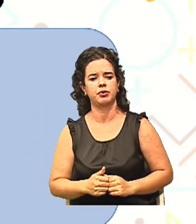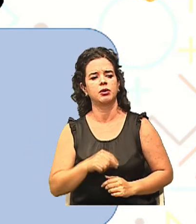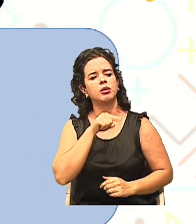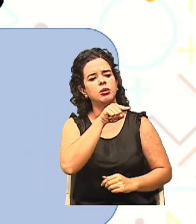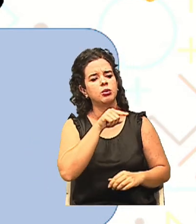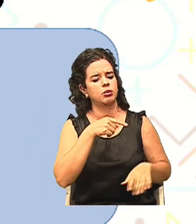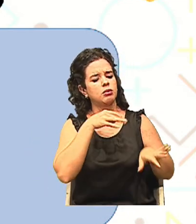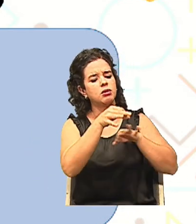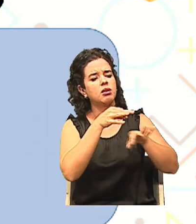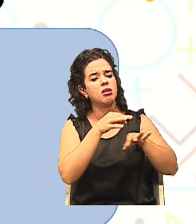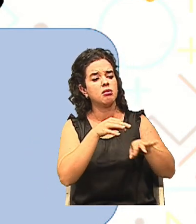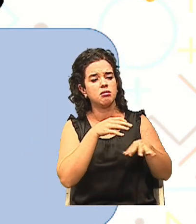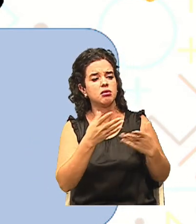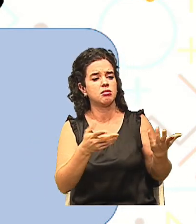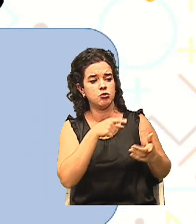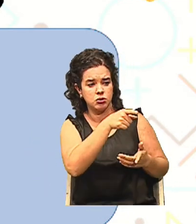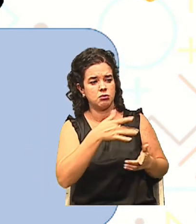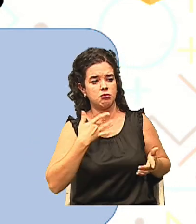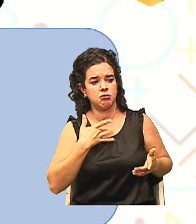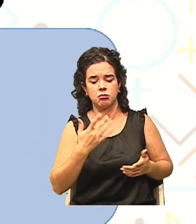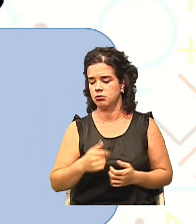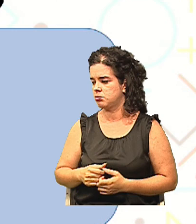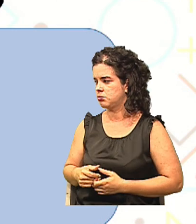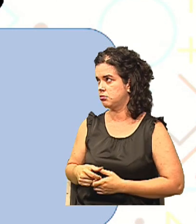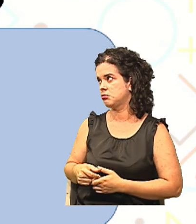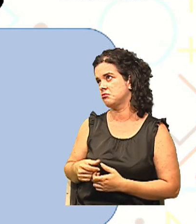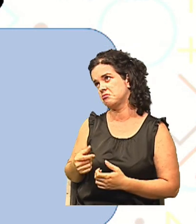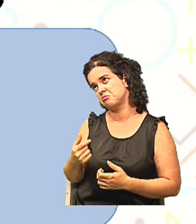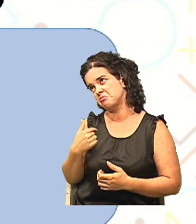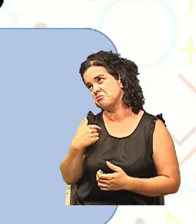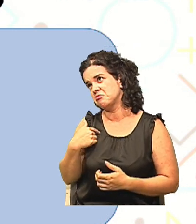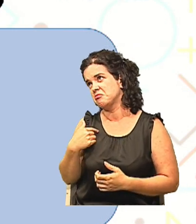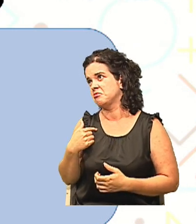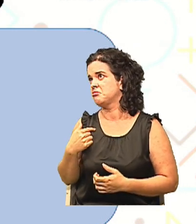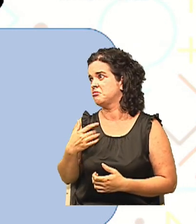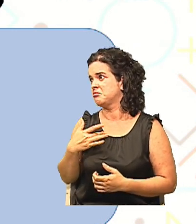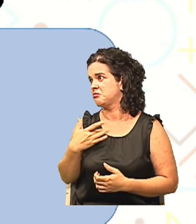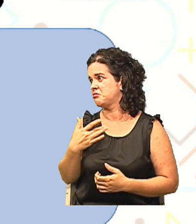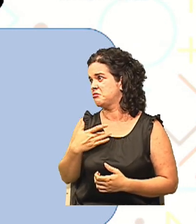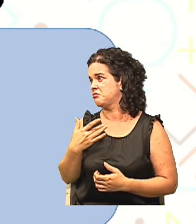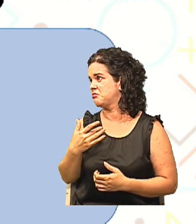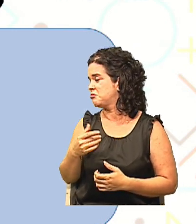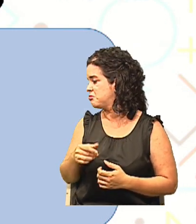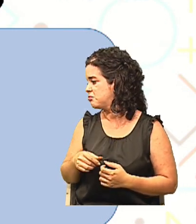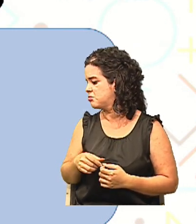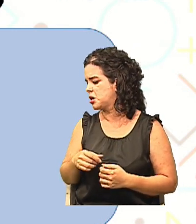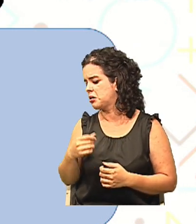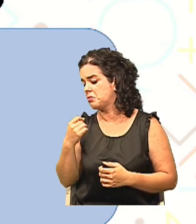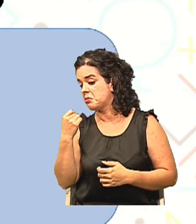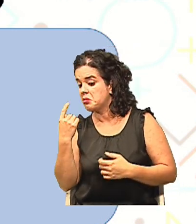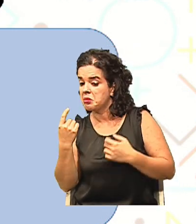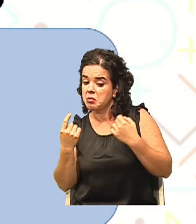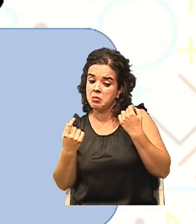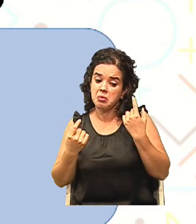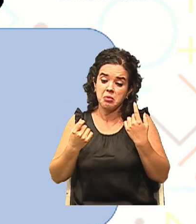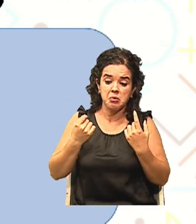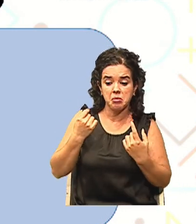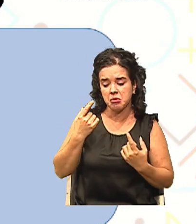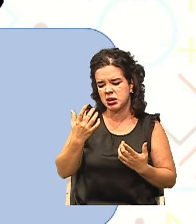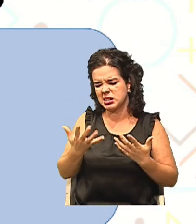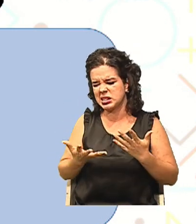la explicación del tema? De ahí, como se lo decía al principio, no entendía mucho, entonces me